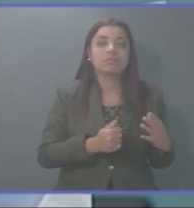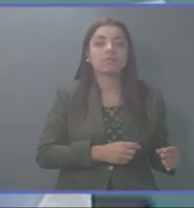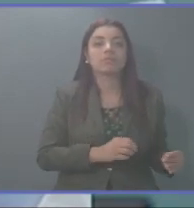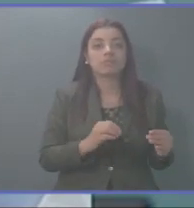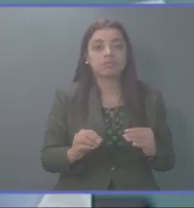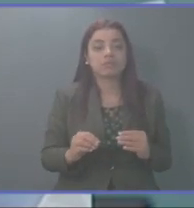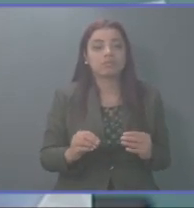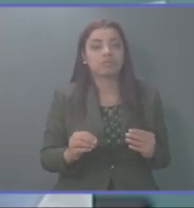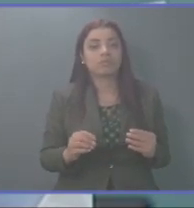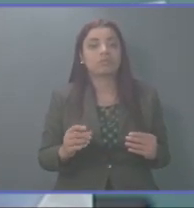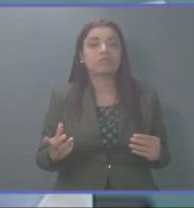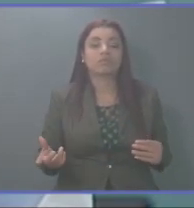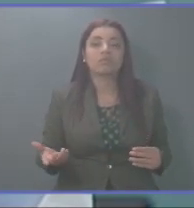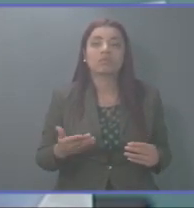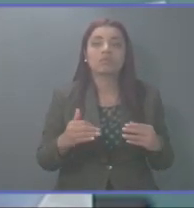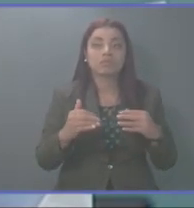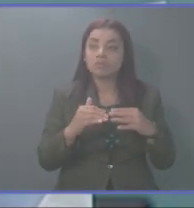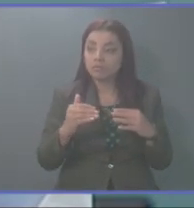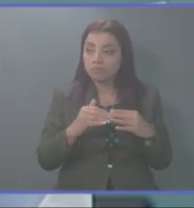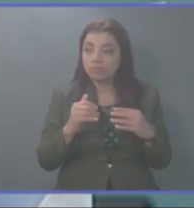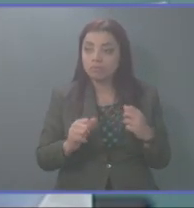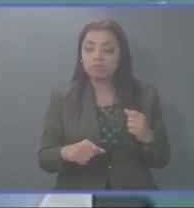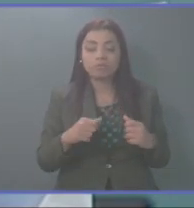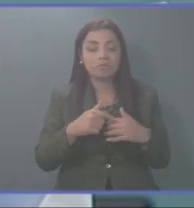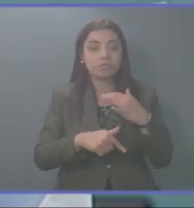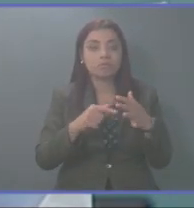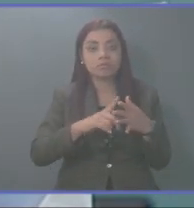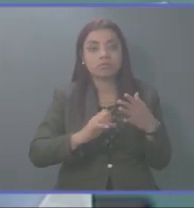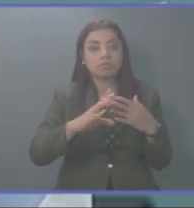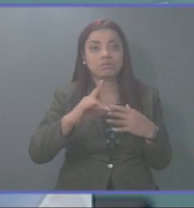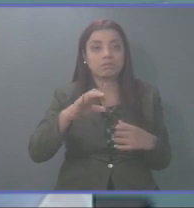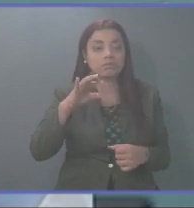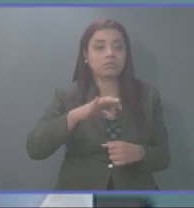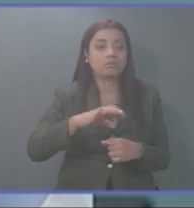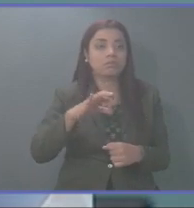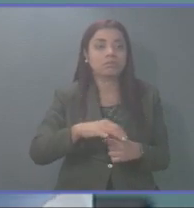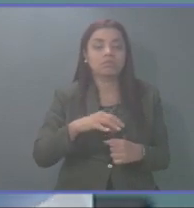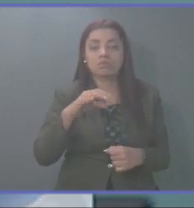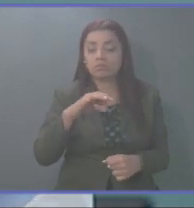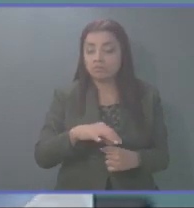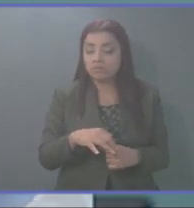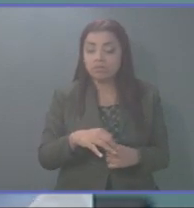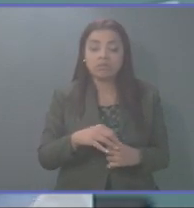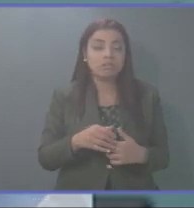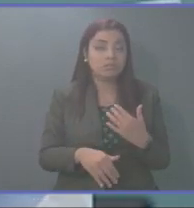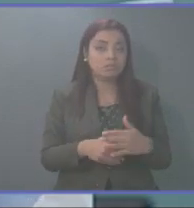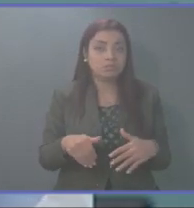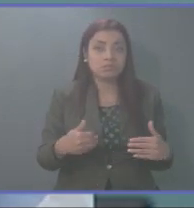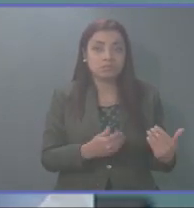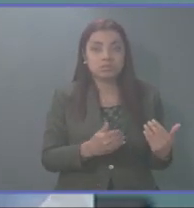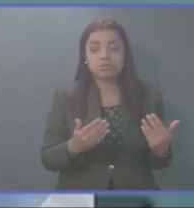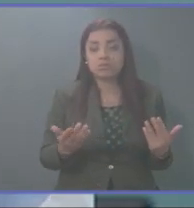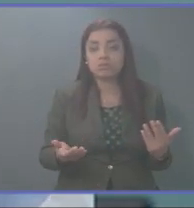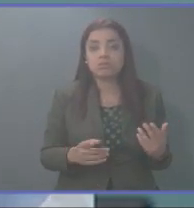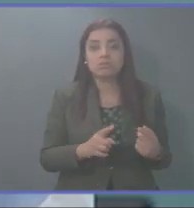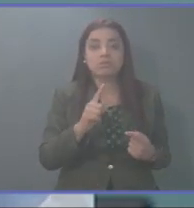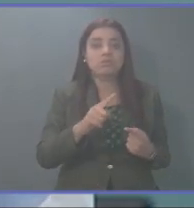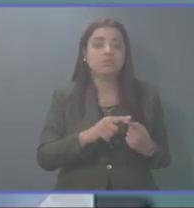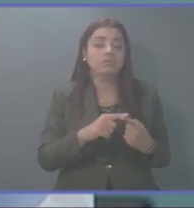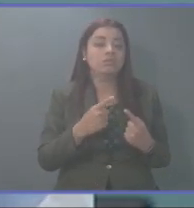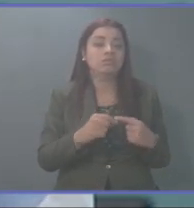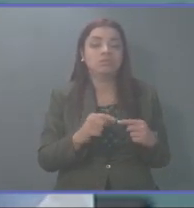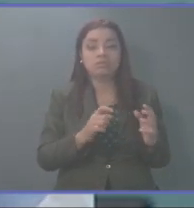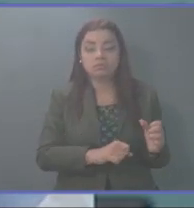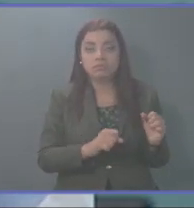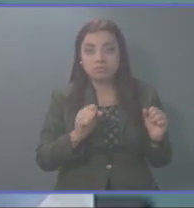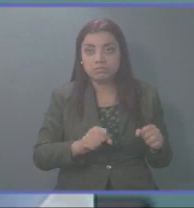de las nulidades, además de las establecidas en el Código Electoral, el voto será nulo en los casos siguientes. 1. Cuando el sobre